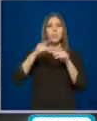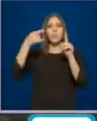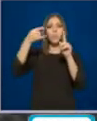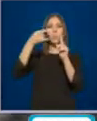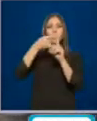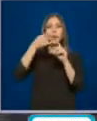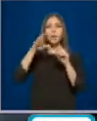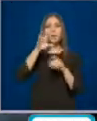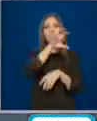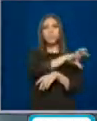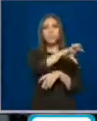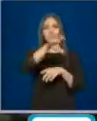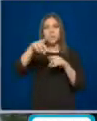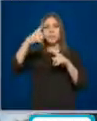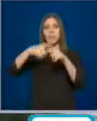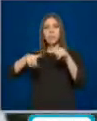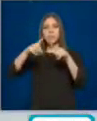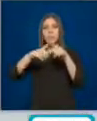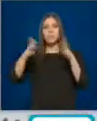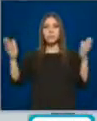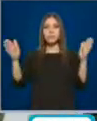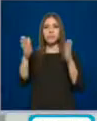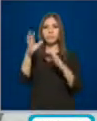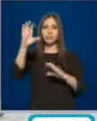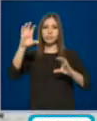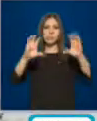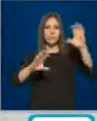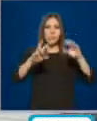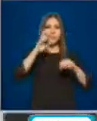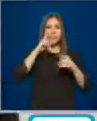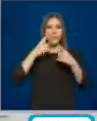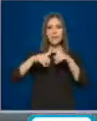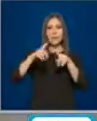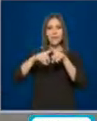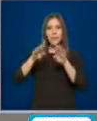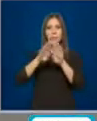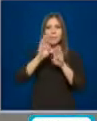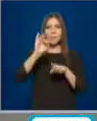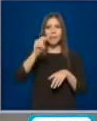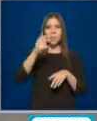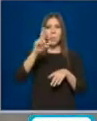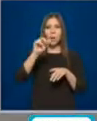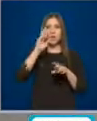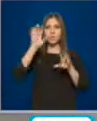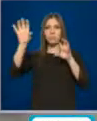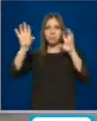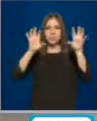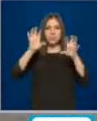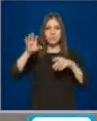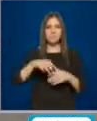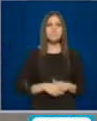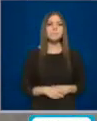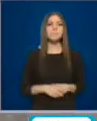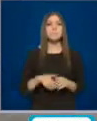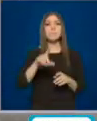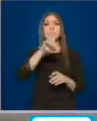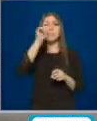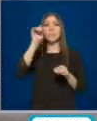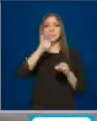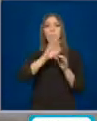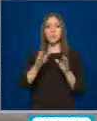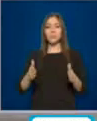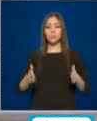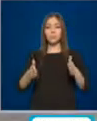y espacios van haciendo una armonía de figuras geométricas? Y allá arriba, en una especie de